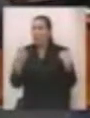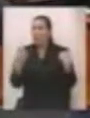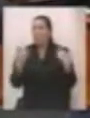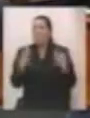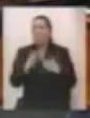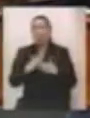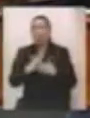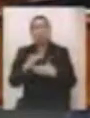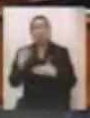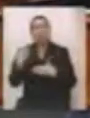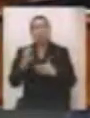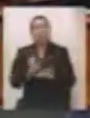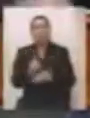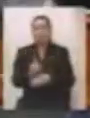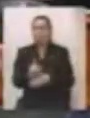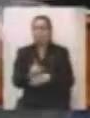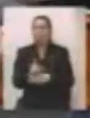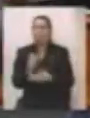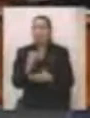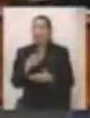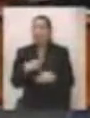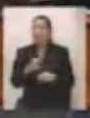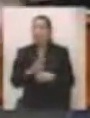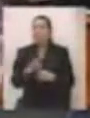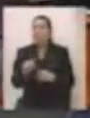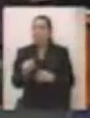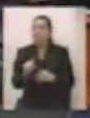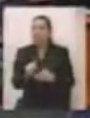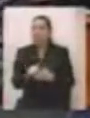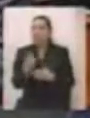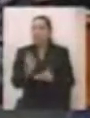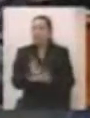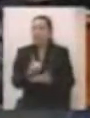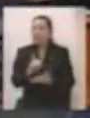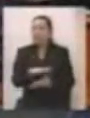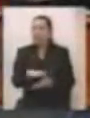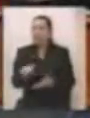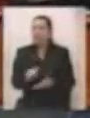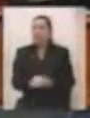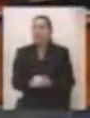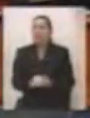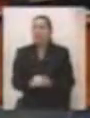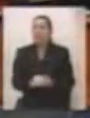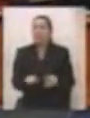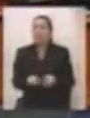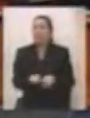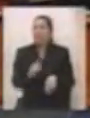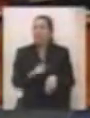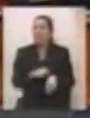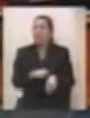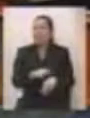simplemente de delinear políticas educativas, políticas generales para la educación de nuestros niños. Al mismo